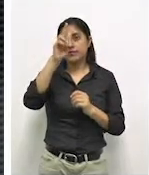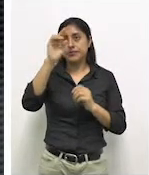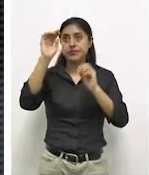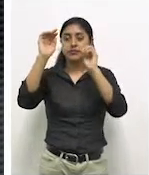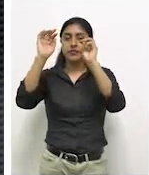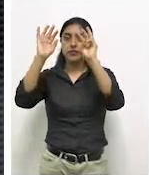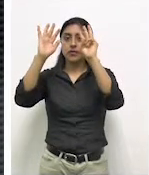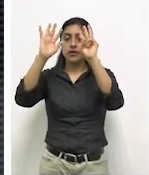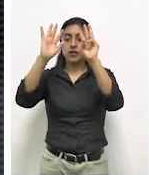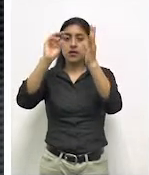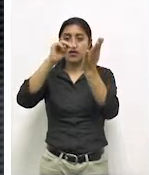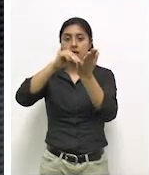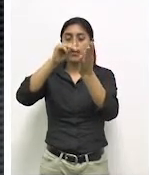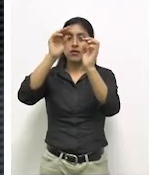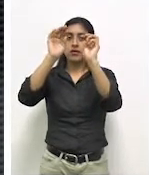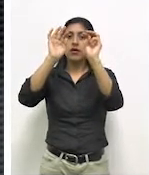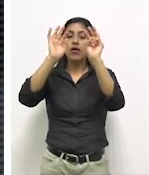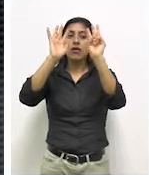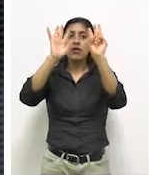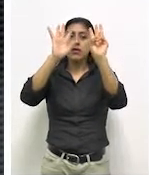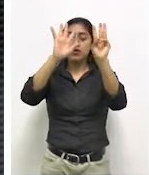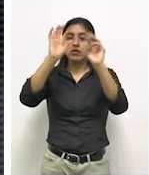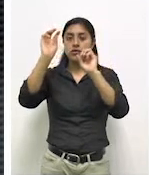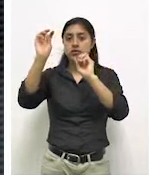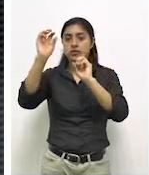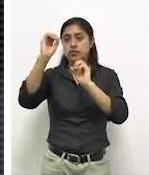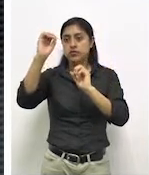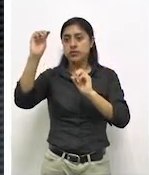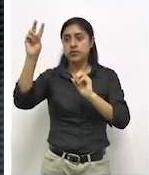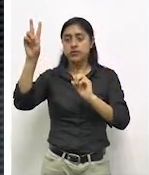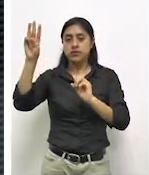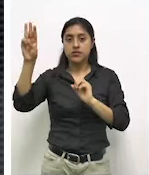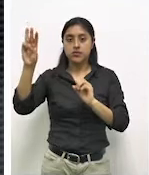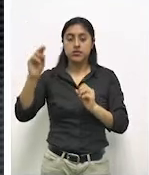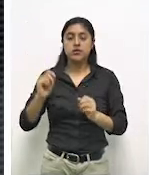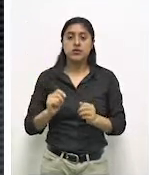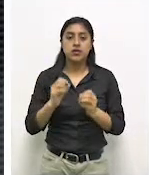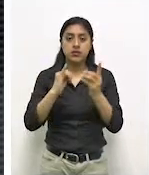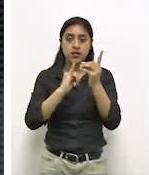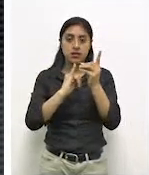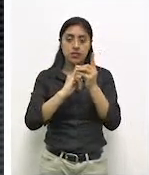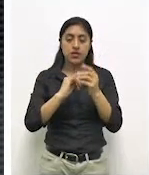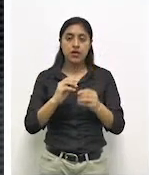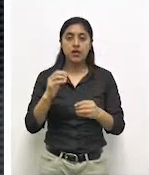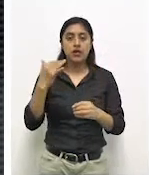10,483 DPI listos para ser entregados. Además, está San Marcos, donde se han distribuido